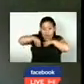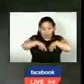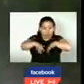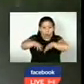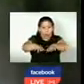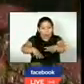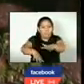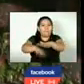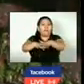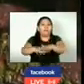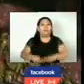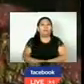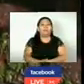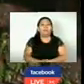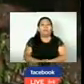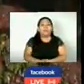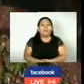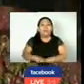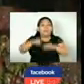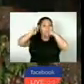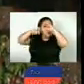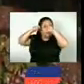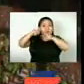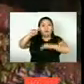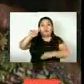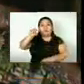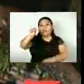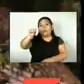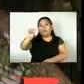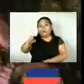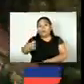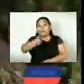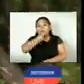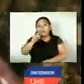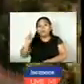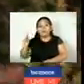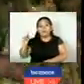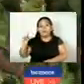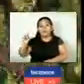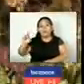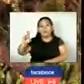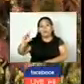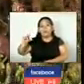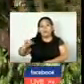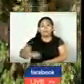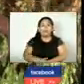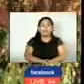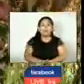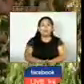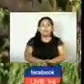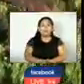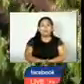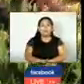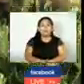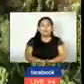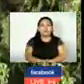queden estancadas con imágenes de José Delgado Carla Goches Noticiero Hechos